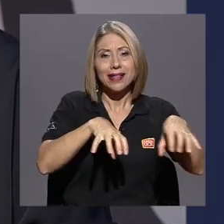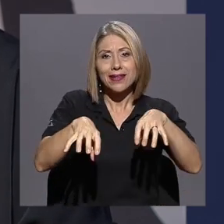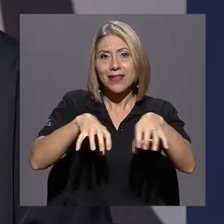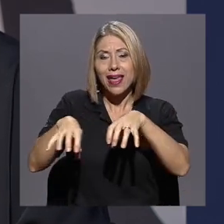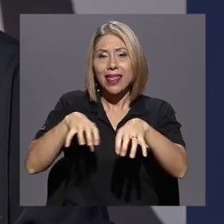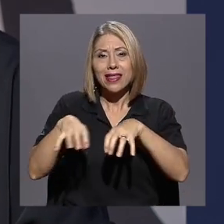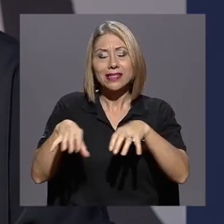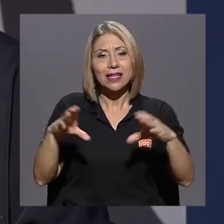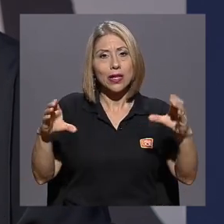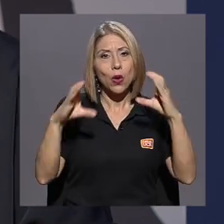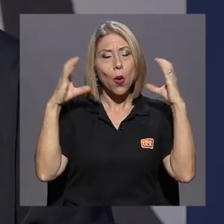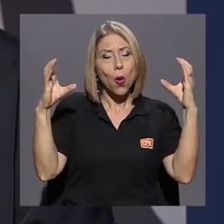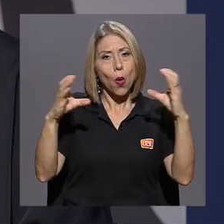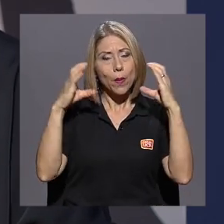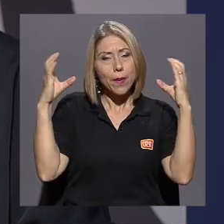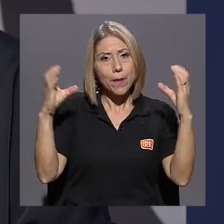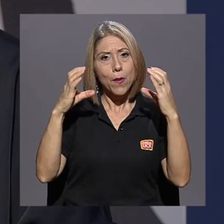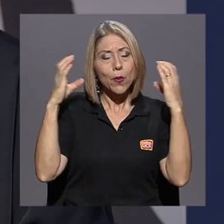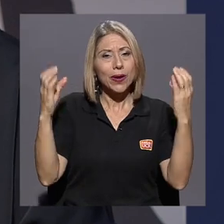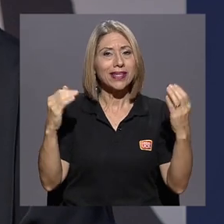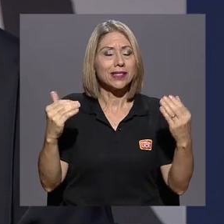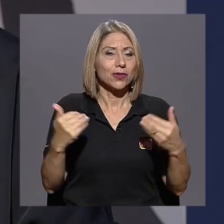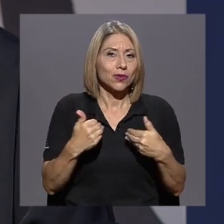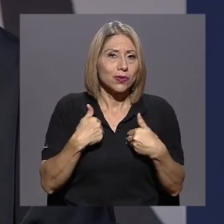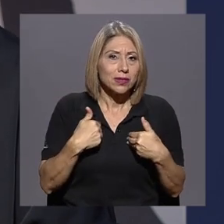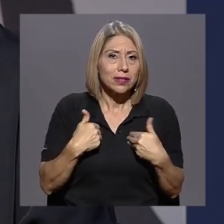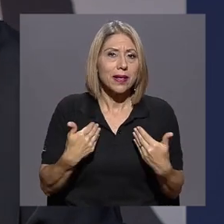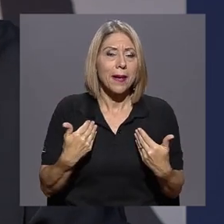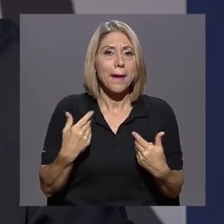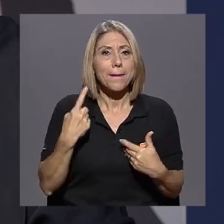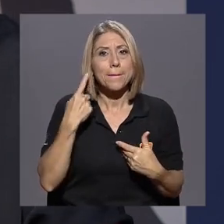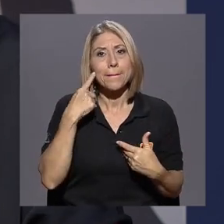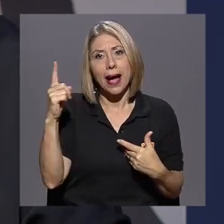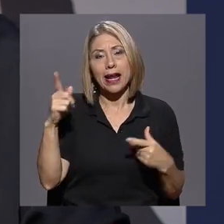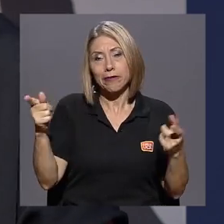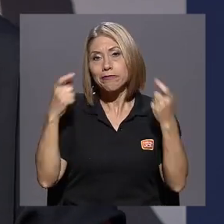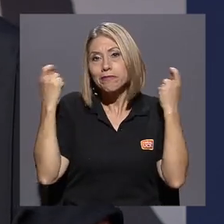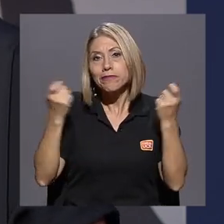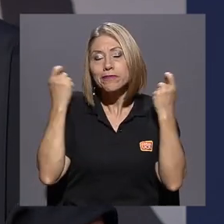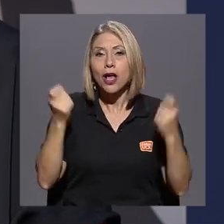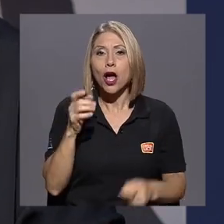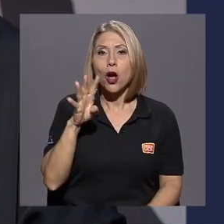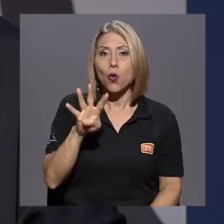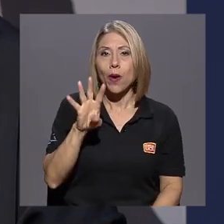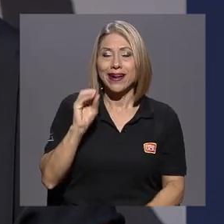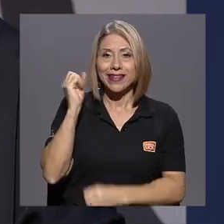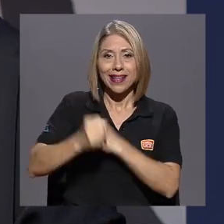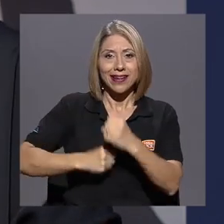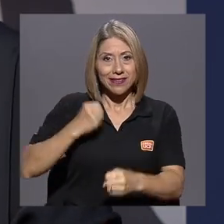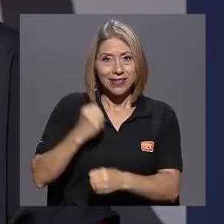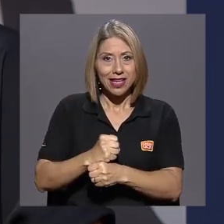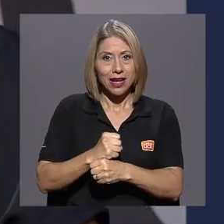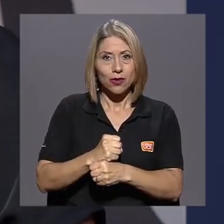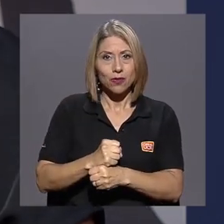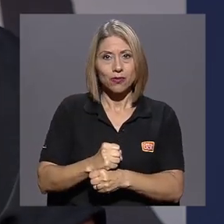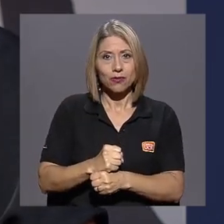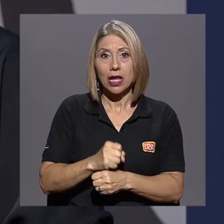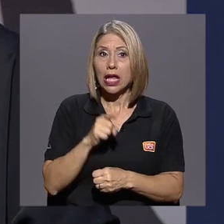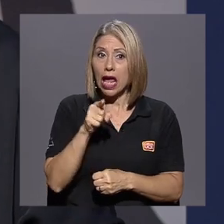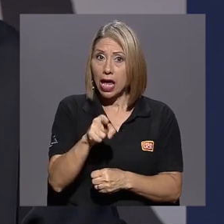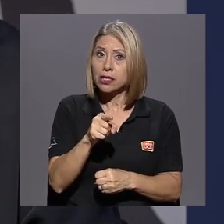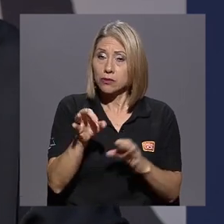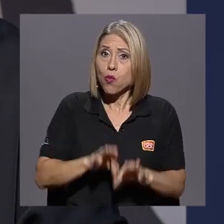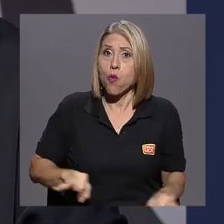de conmemoración, ¿verdad?, que tenemos para poder celebrar nuestro 40 aniversario, que no es poca cosa para